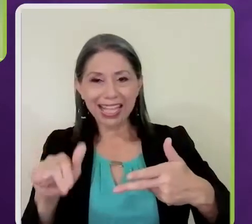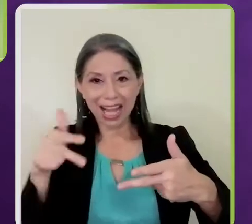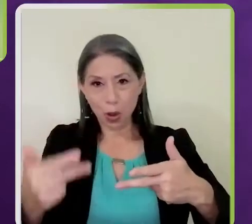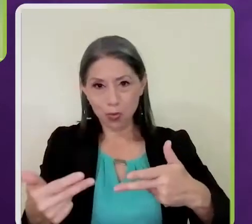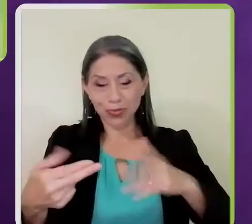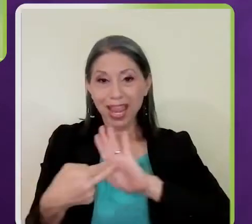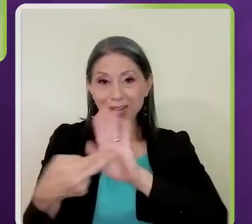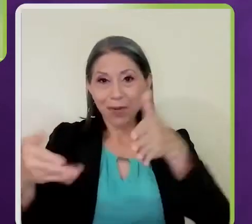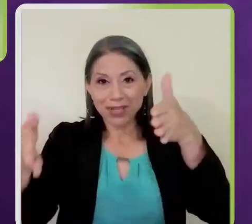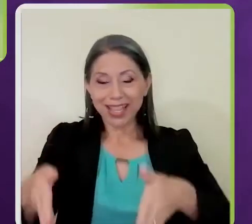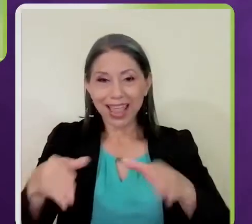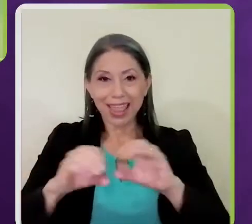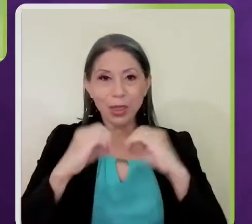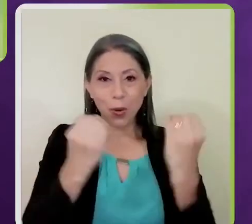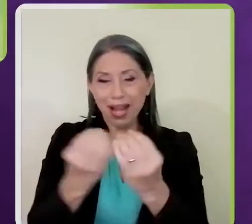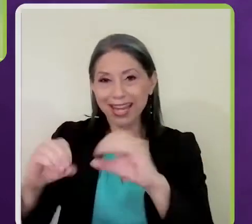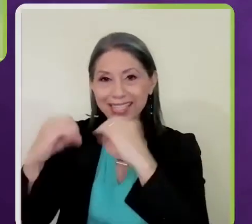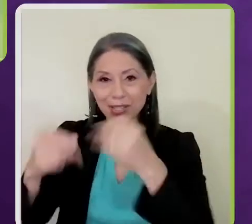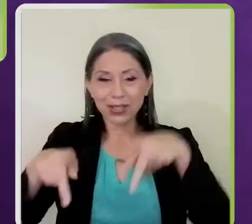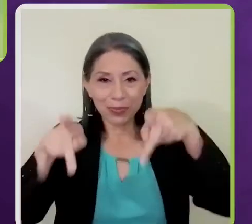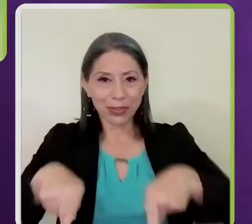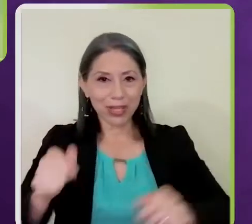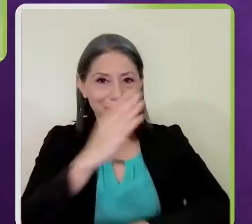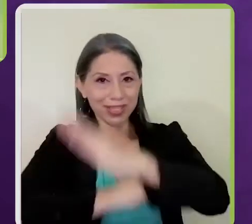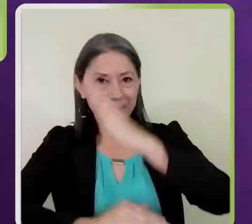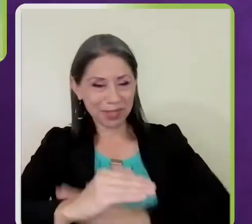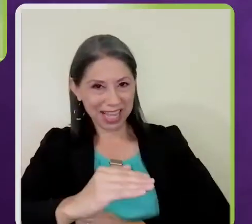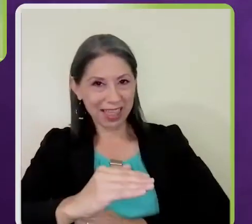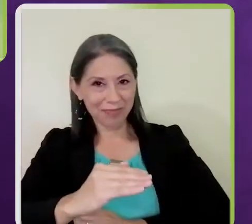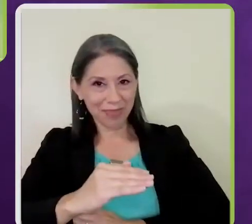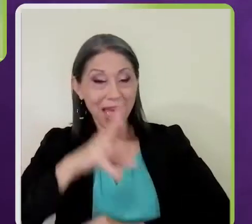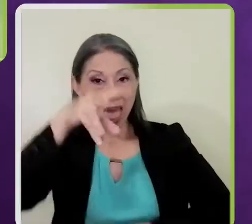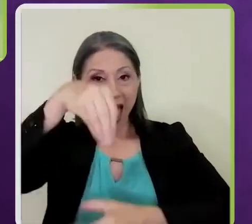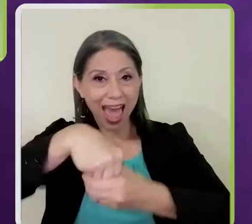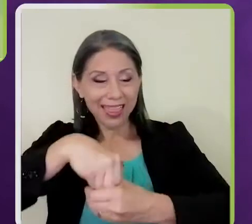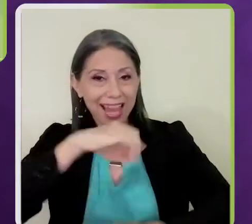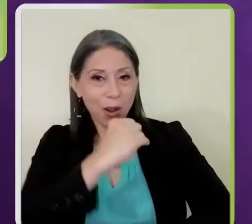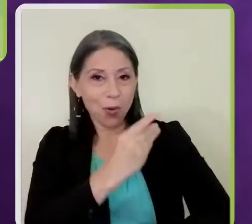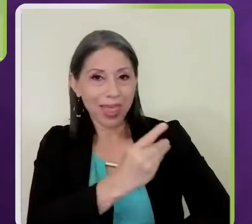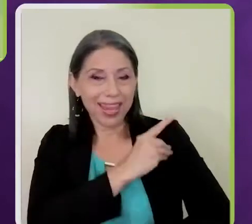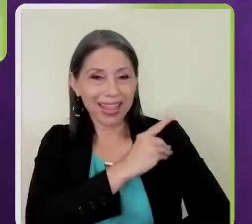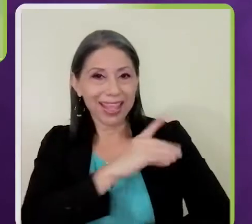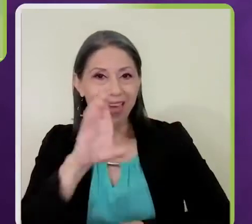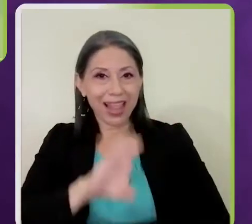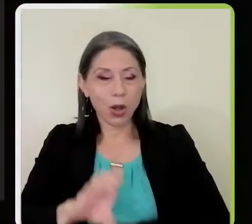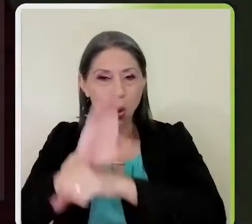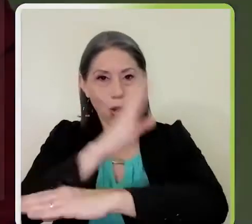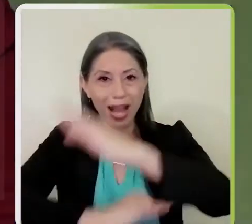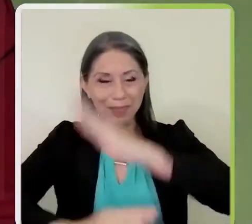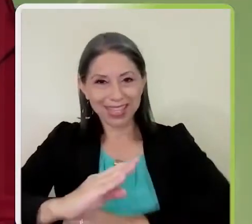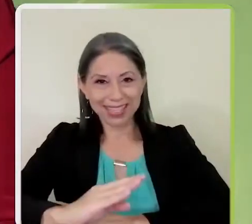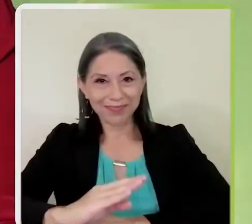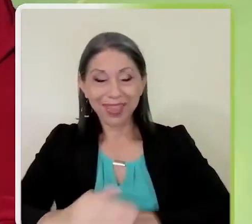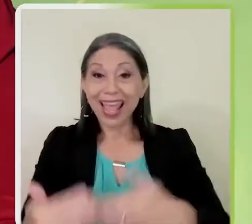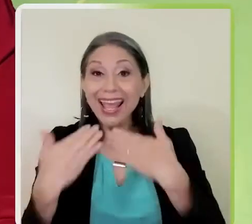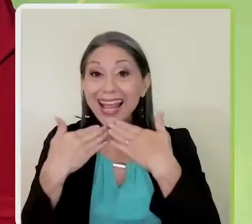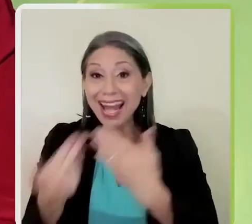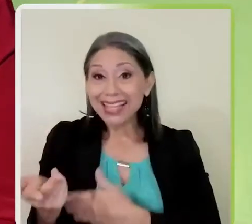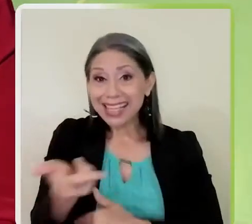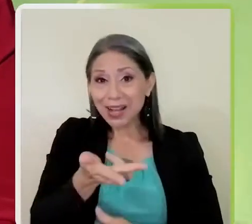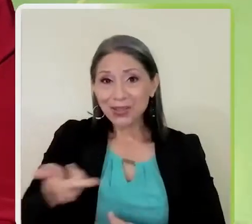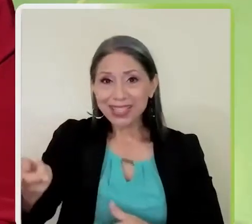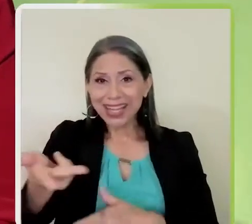es representante de las organizaciones de personas con discapacidad ante la Junta Directiva de CONAPDIS. Muchas gracias a los tres